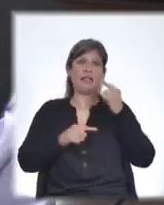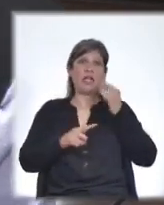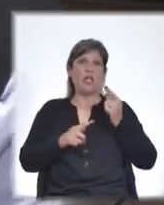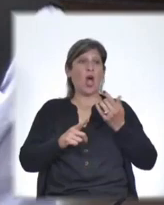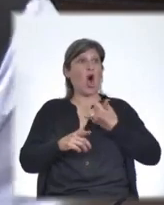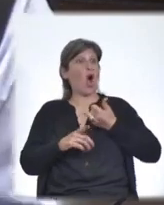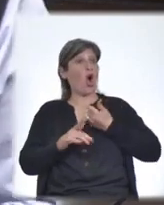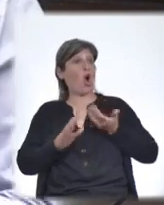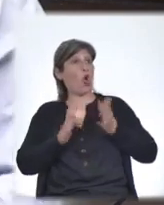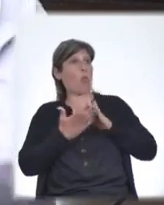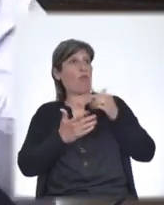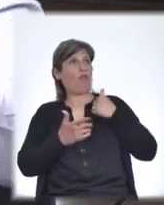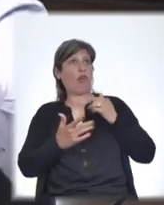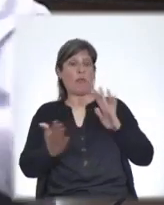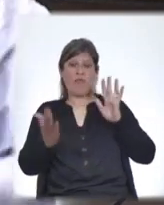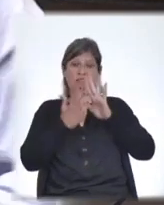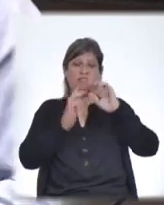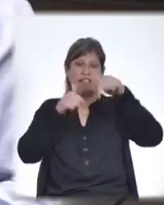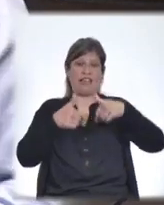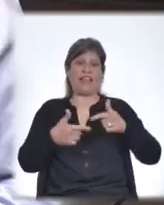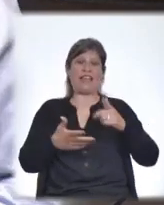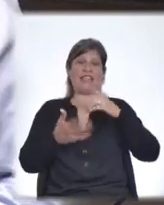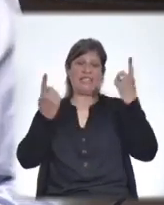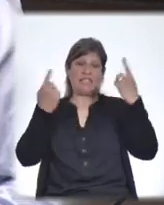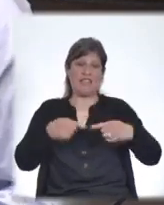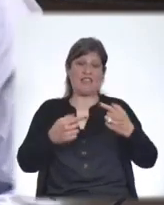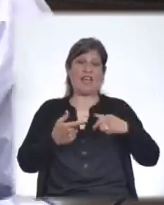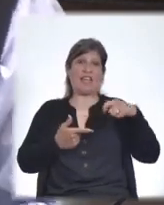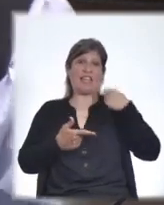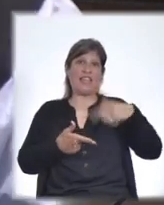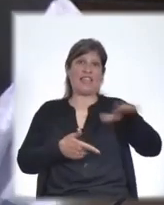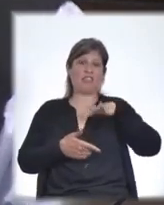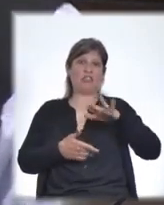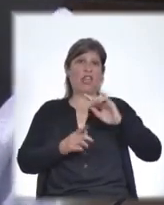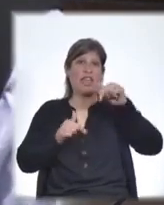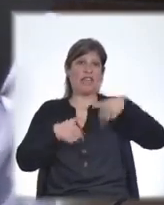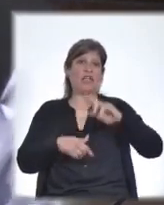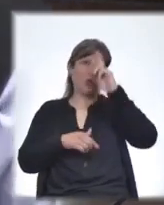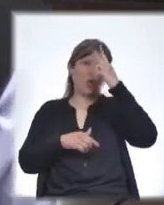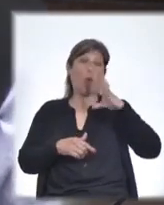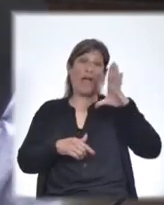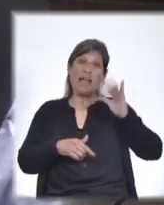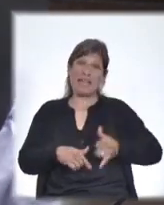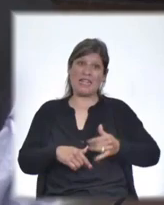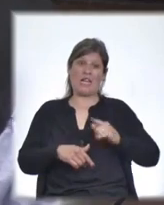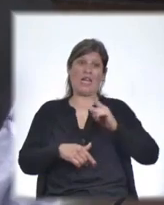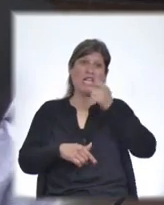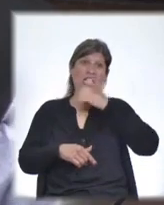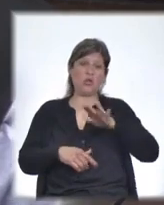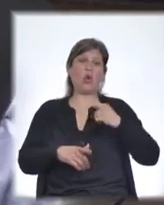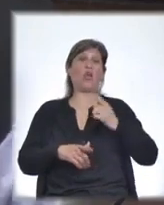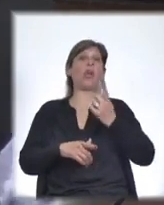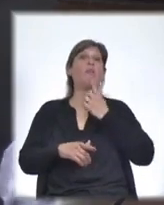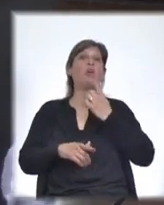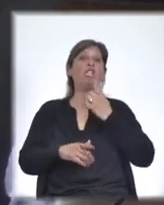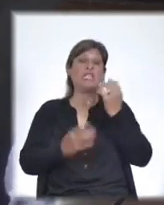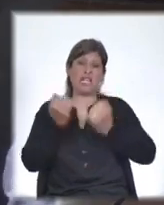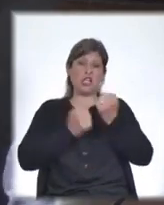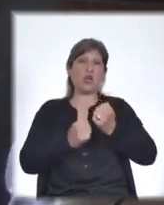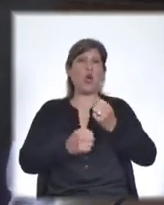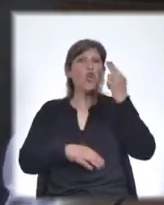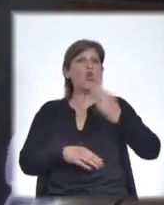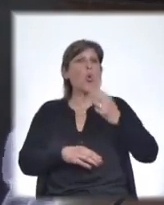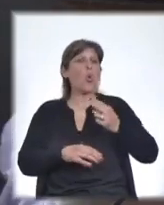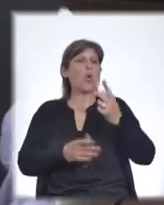este debate en la sociedad, en este querido Uruguay, que tiene historia y que su historia política y económica nunca pasó